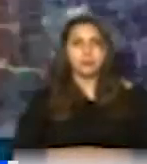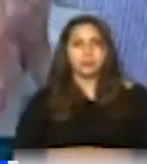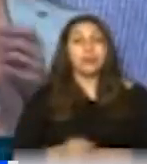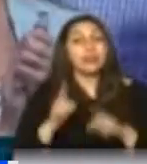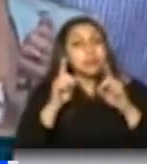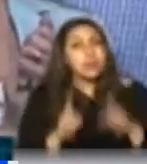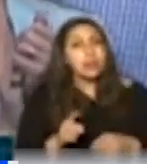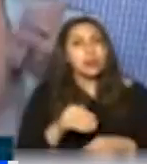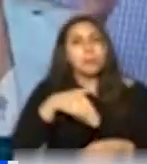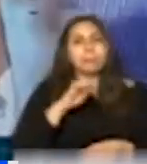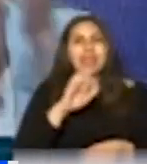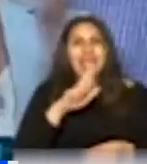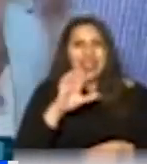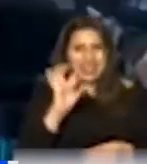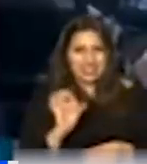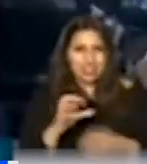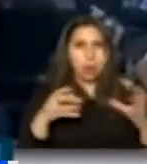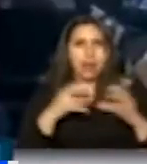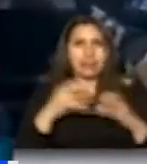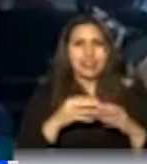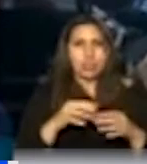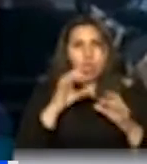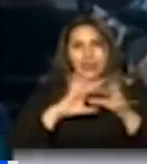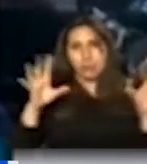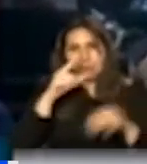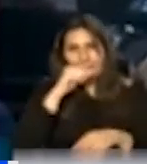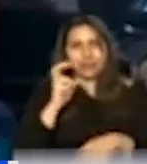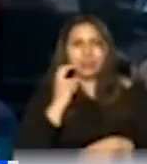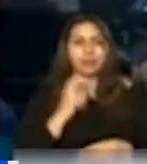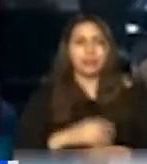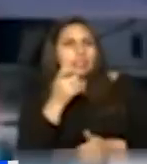Y a Pablo Mieres y al Partido Independiente.